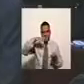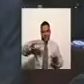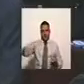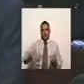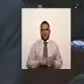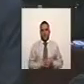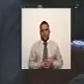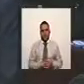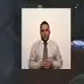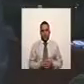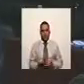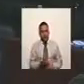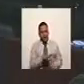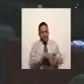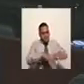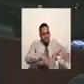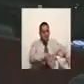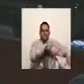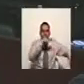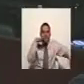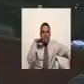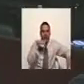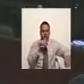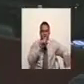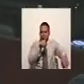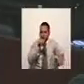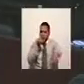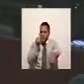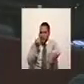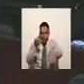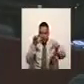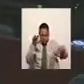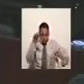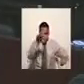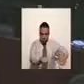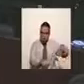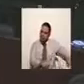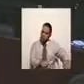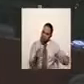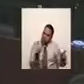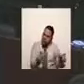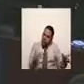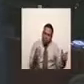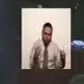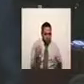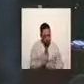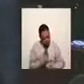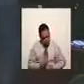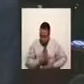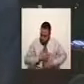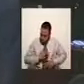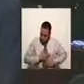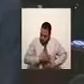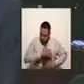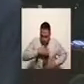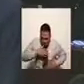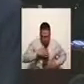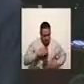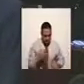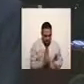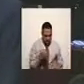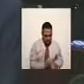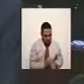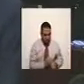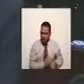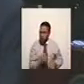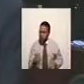fincas, de propietarios honorables, de gentes trabajadoras. Y entre los agitadores